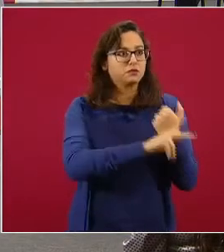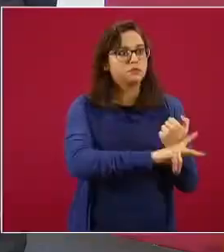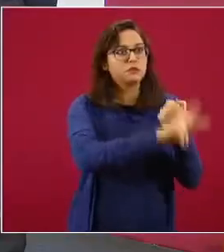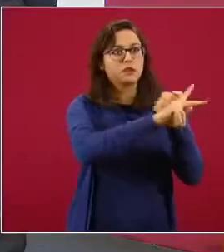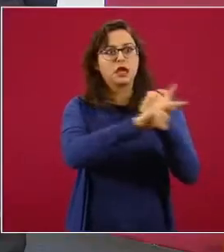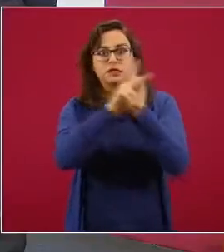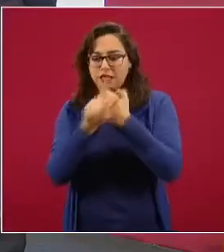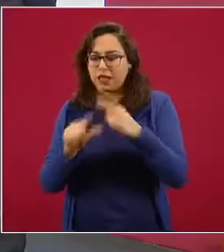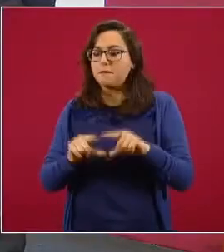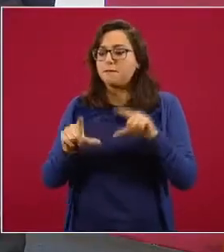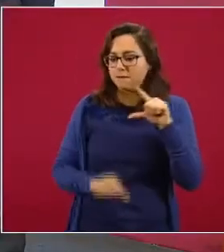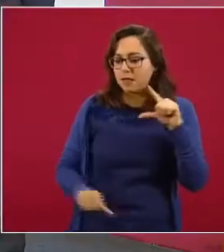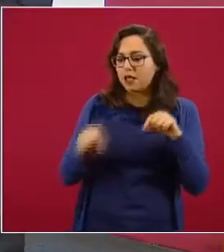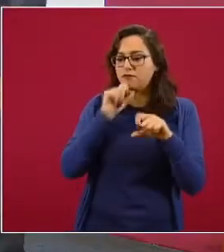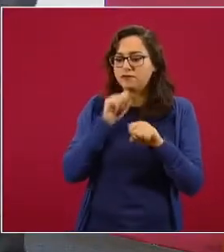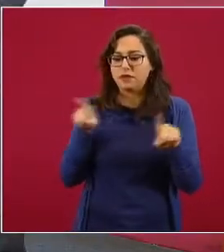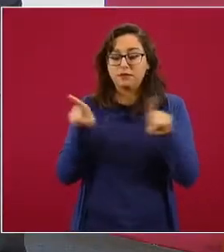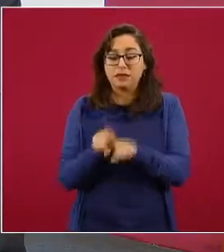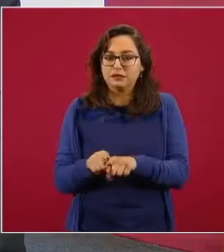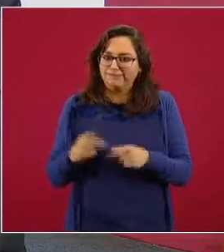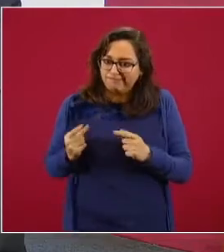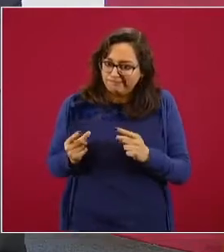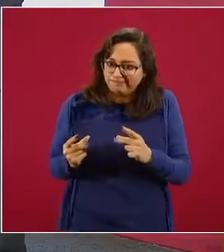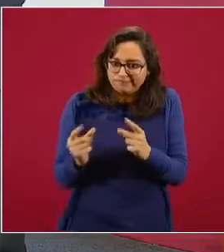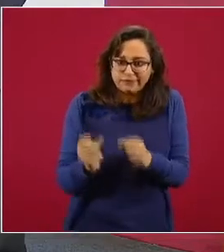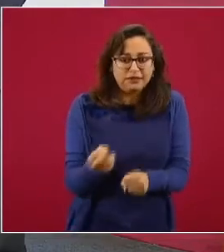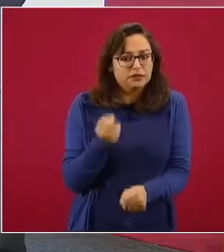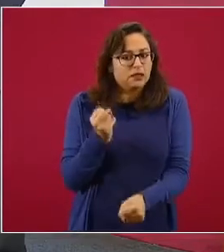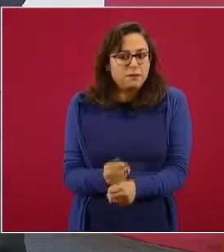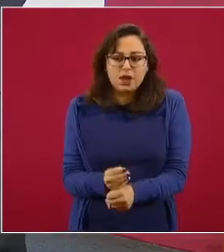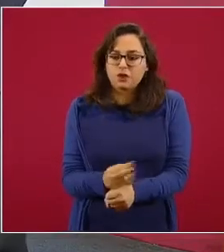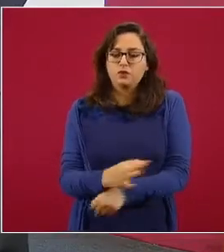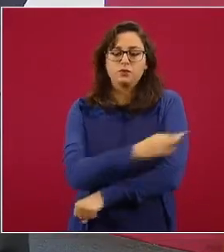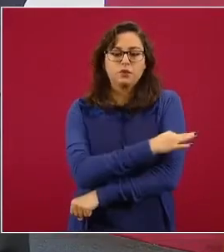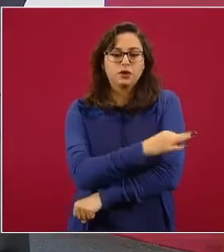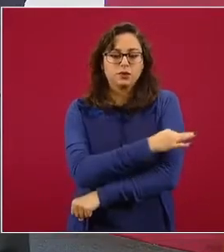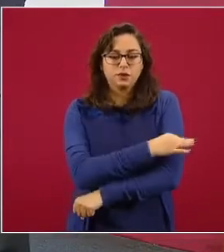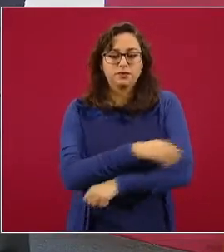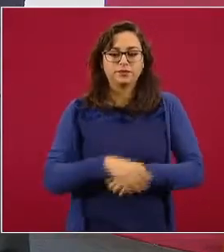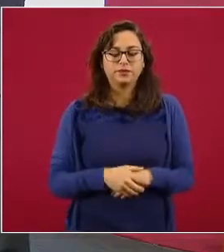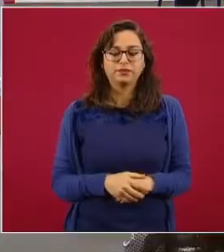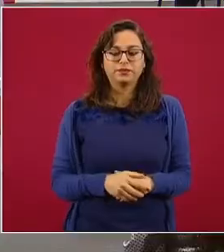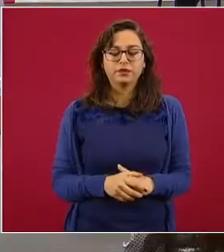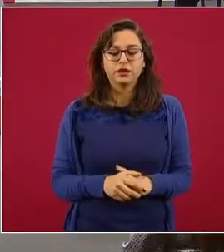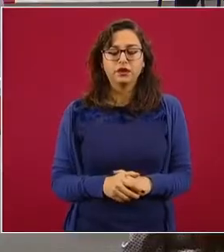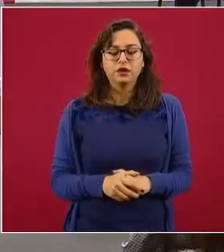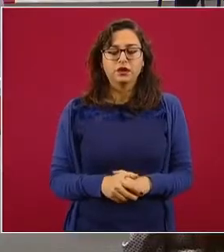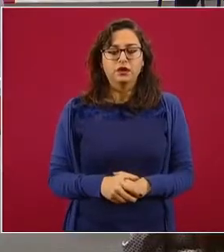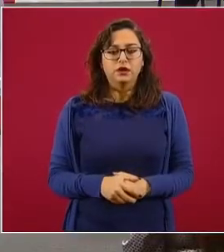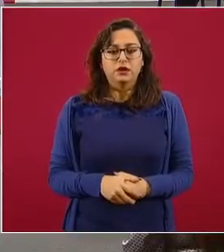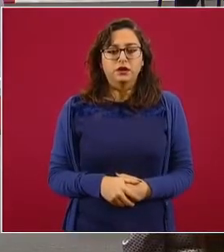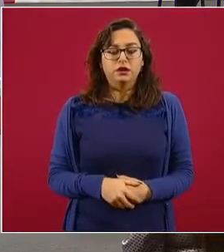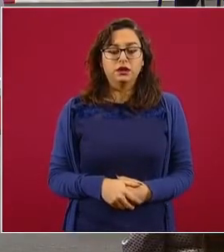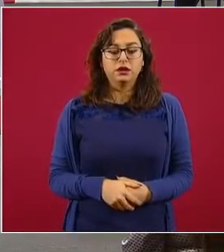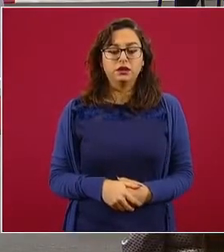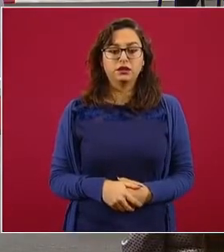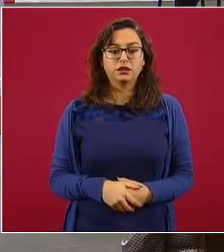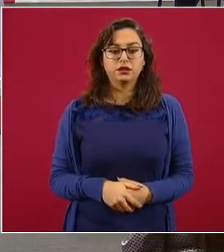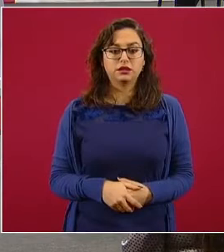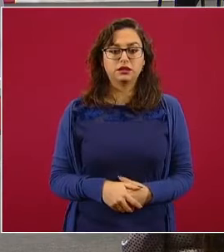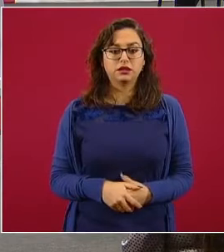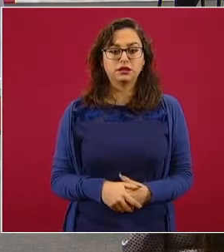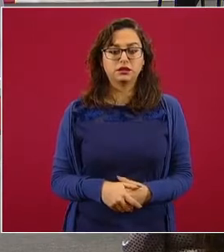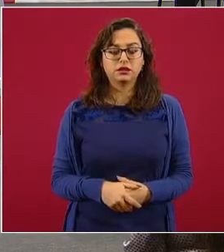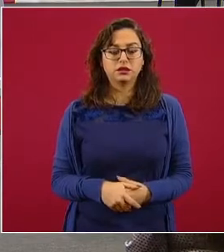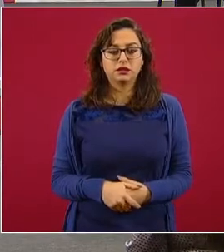es la encomienda que tenemos, estar a tiempo en eso. Bueno, ahora, de las vacunas con las que estamos trabajando